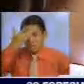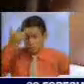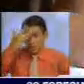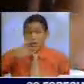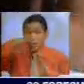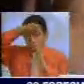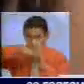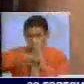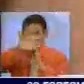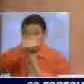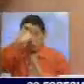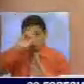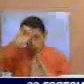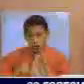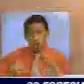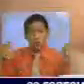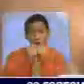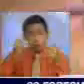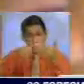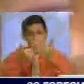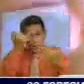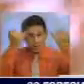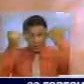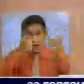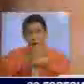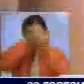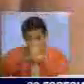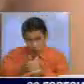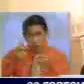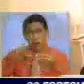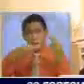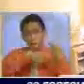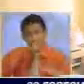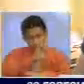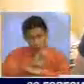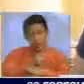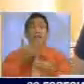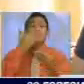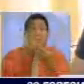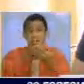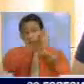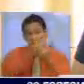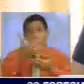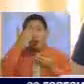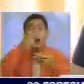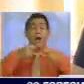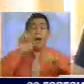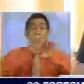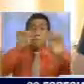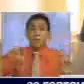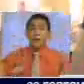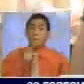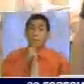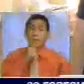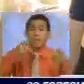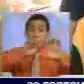reducen a un 50%. En esta ocasión, las operaciones serán posibles gracias a la colaboración de la empresa privada, la